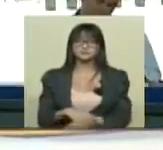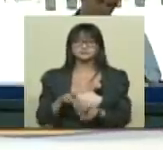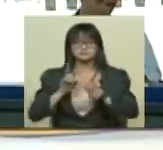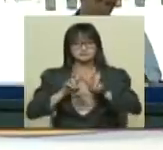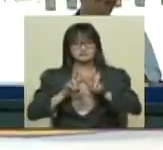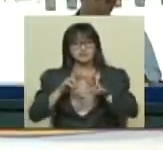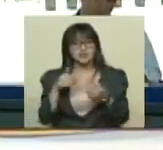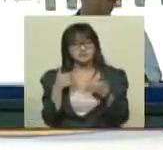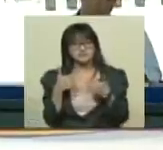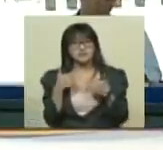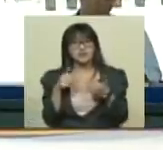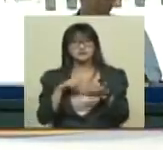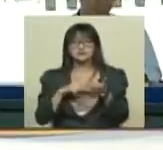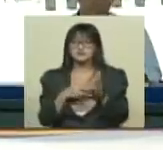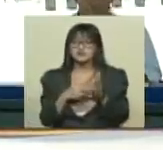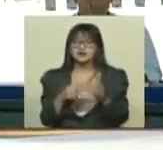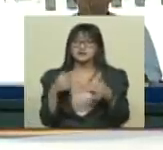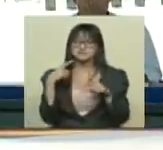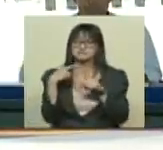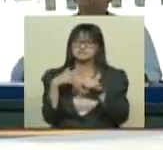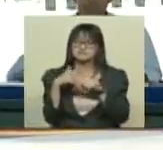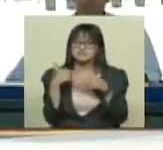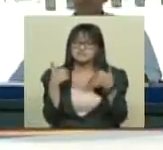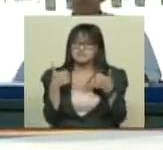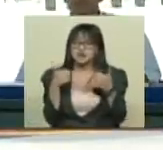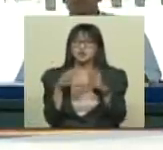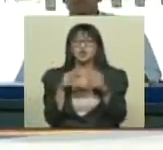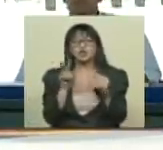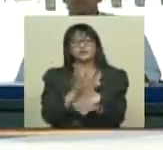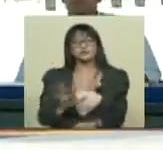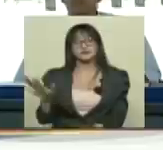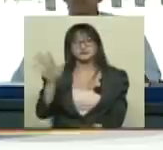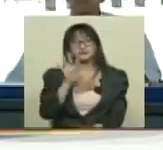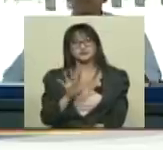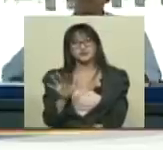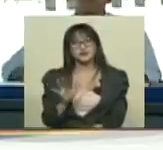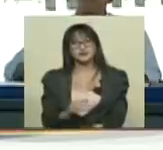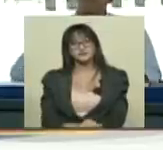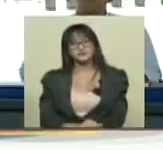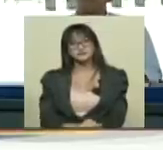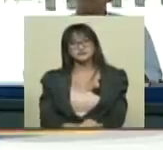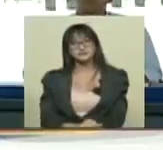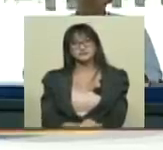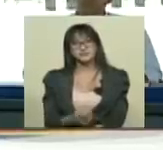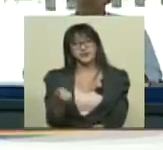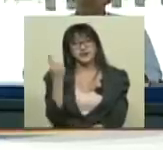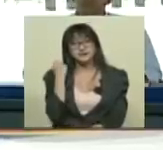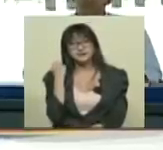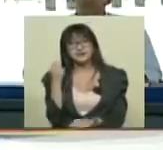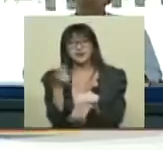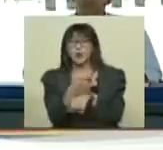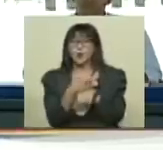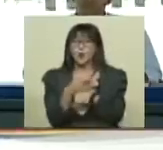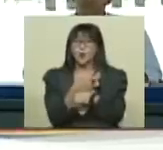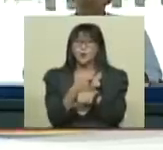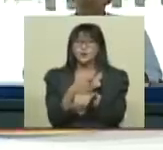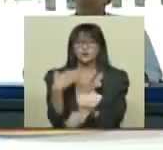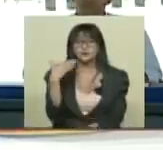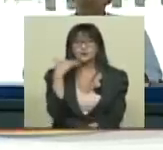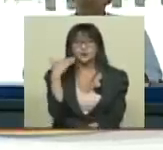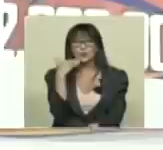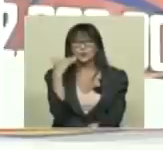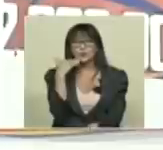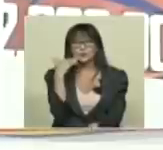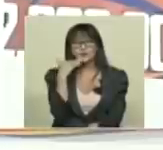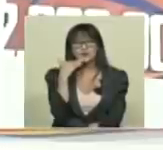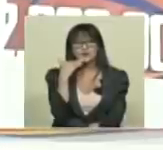Petro le va bien a toda Venezuela. Entonces el día de ayer, el gobierno imperialista de Estados